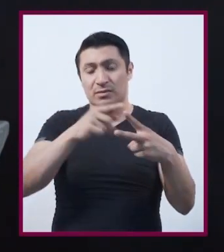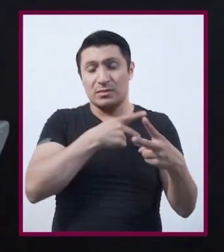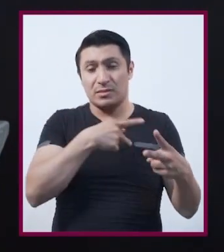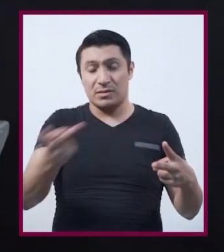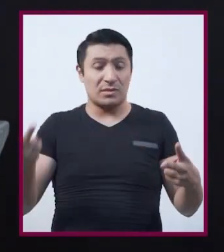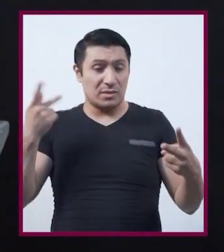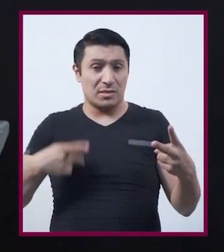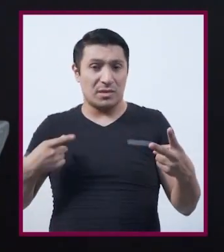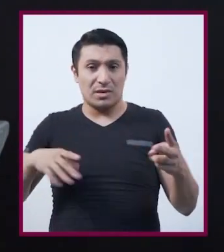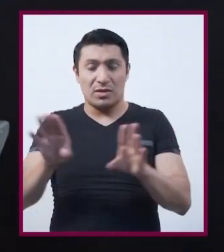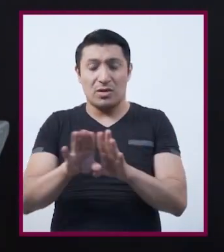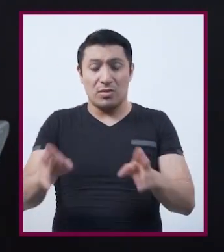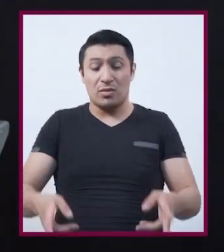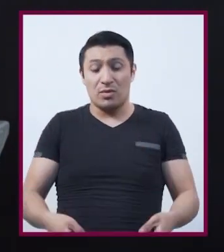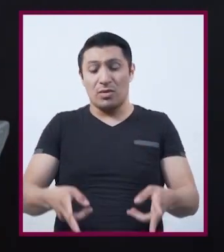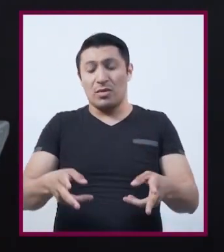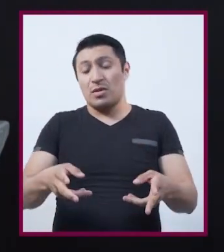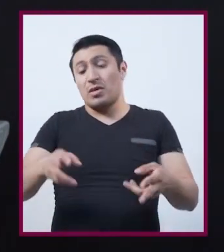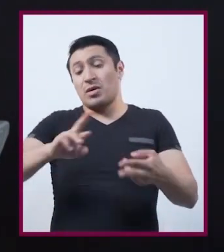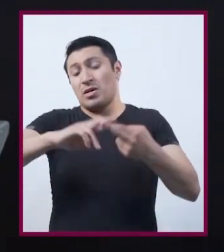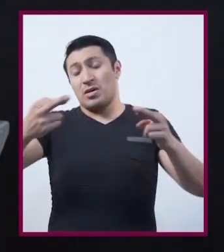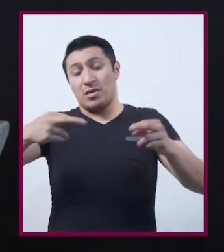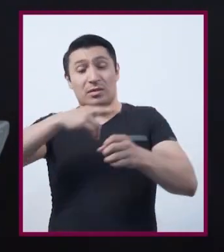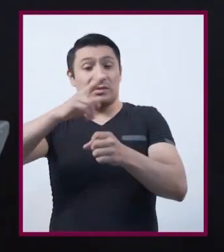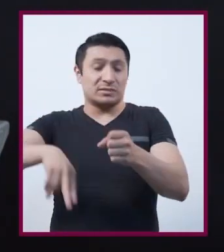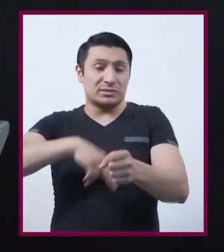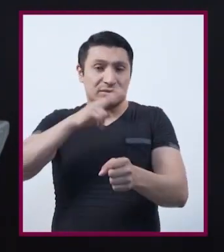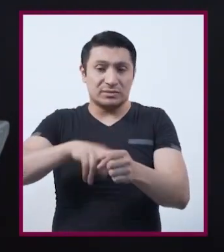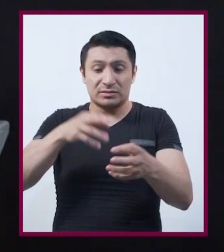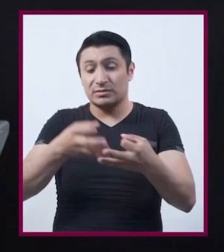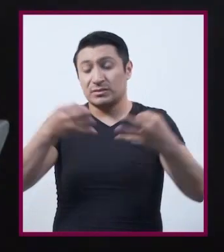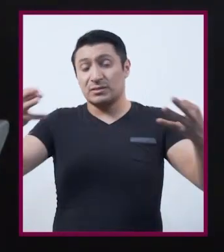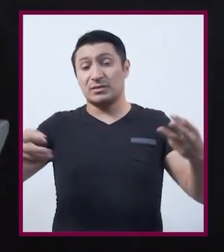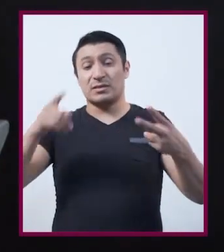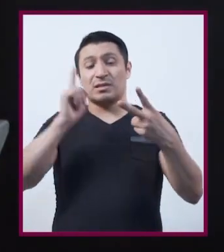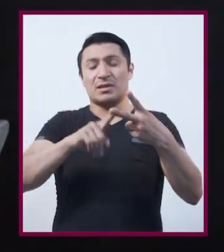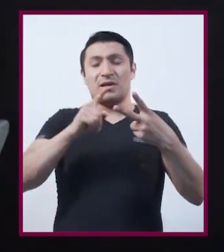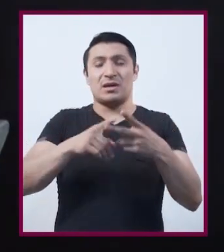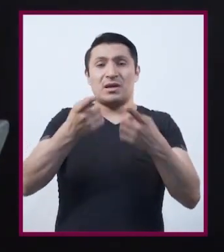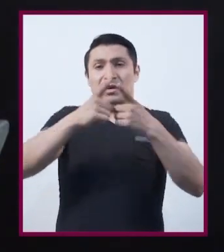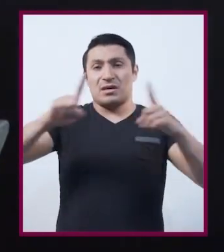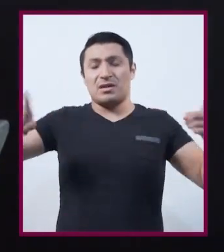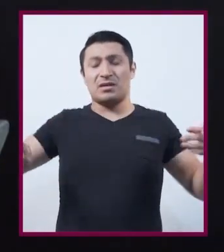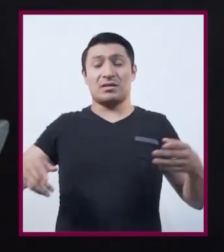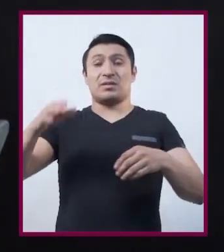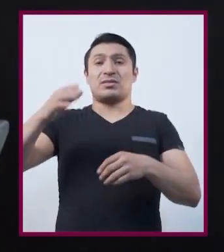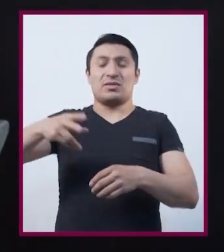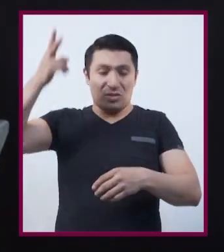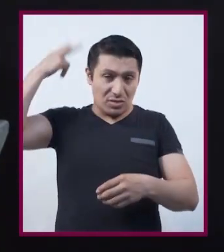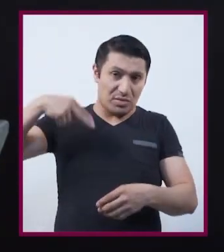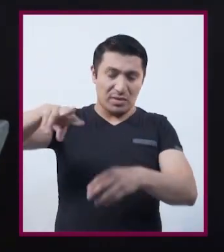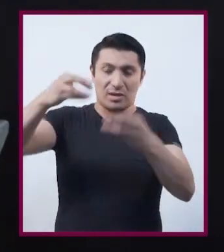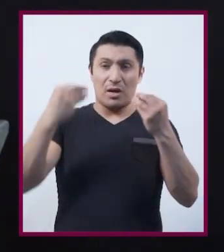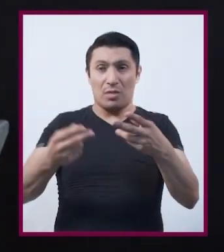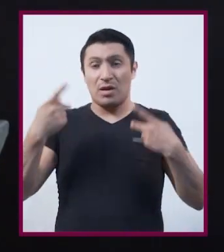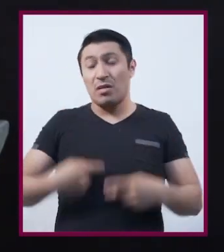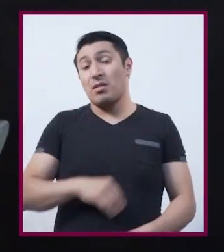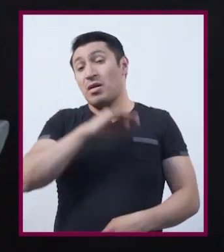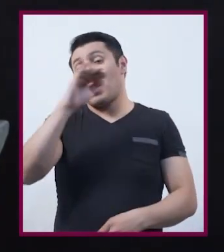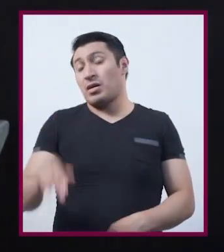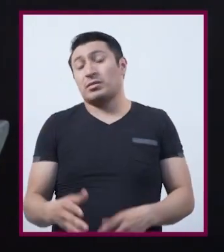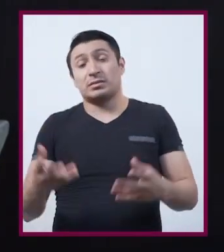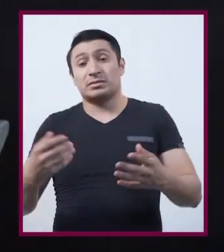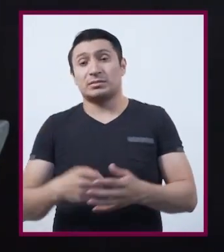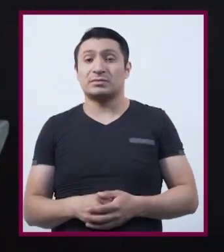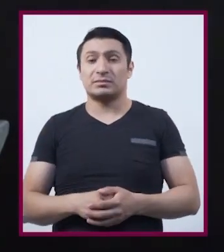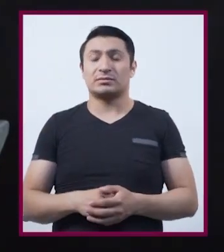viaje con más náufragos que navegantes. ¿Qué te parecen estas frases? Al mero inicio leemos en la introducción que algunos